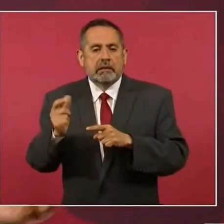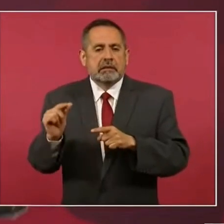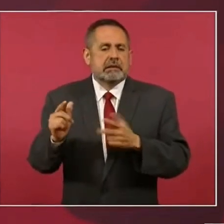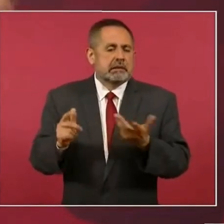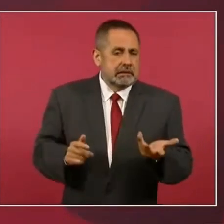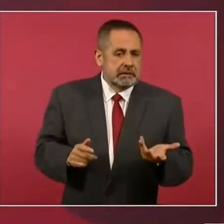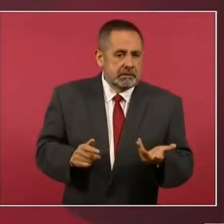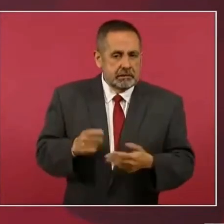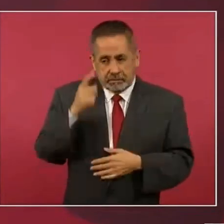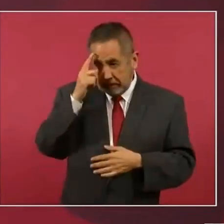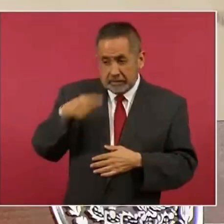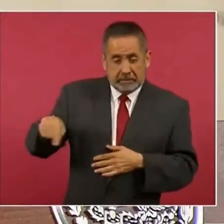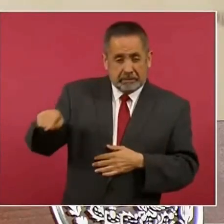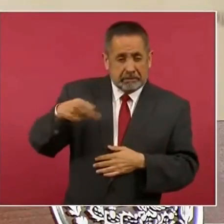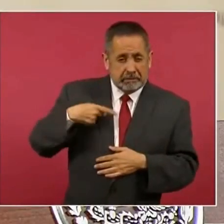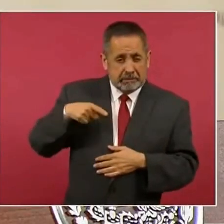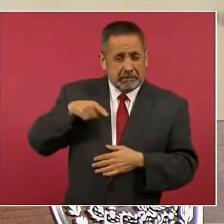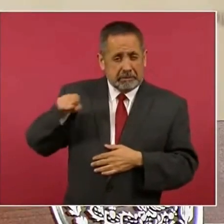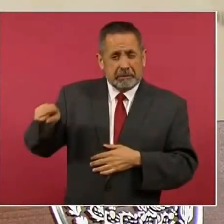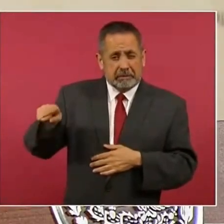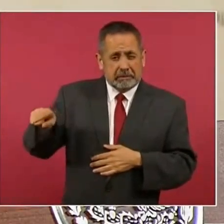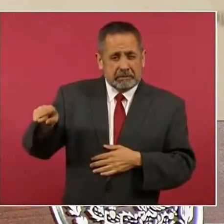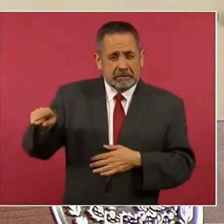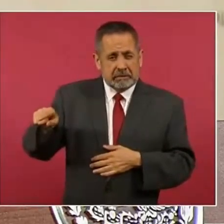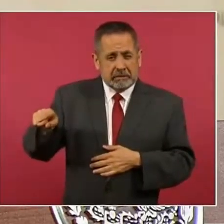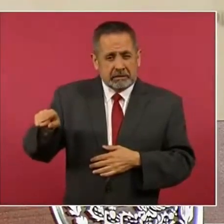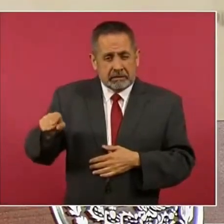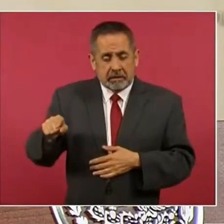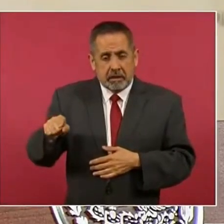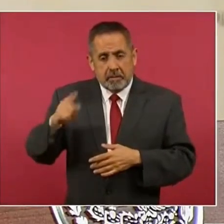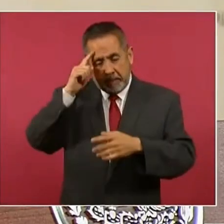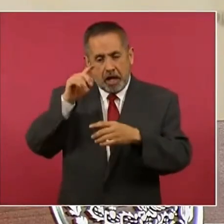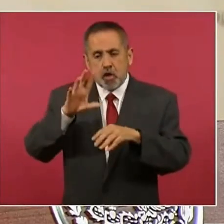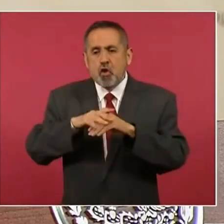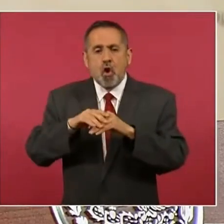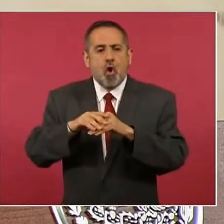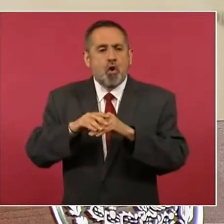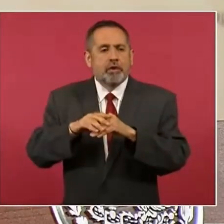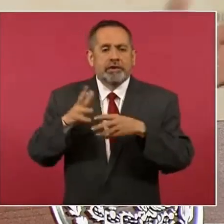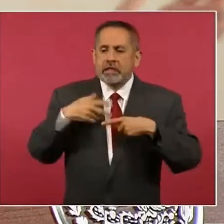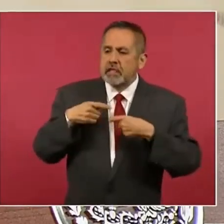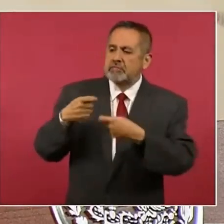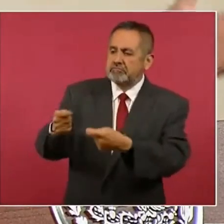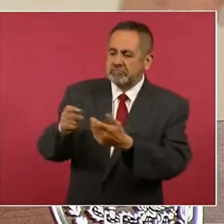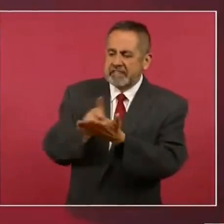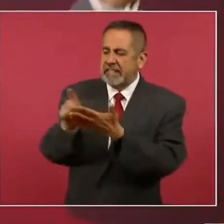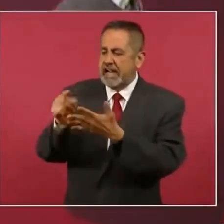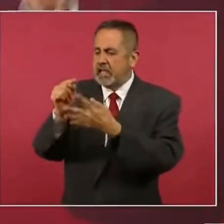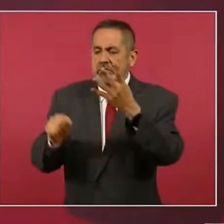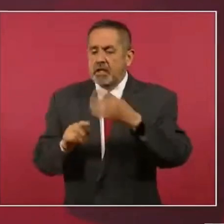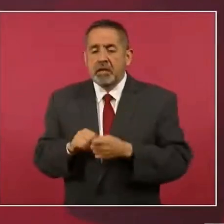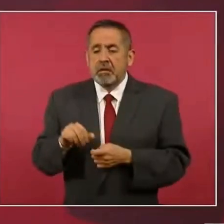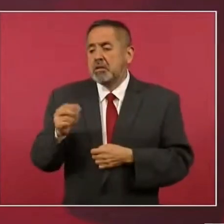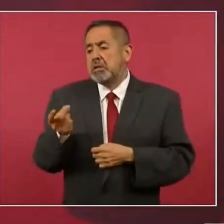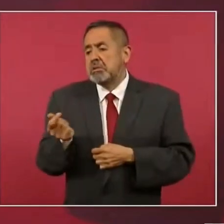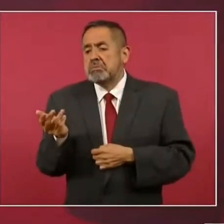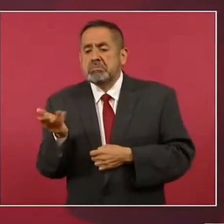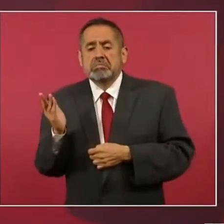para que el trabajador no adquiriera ningún derecho, lo pudieran despedir